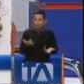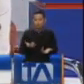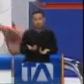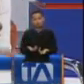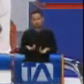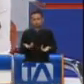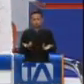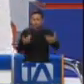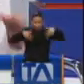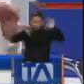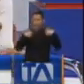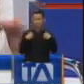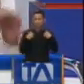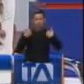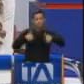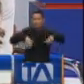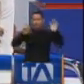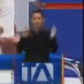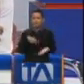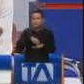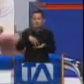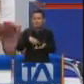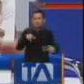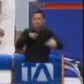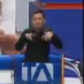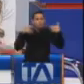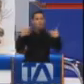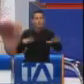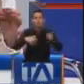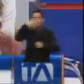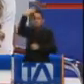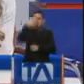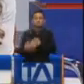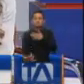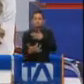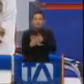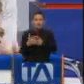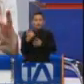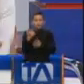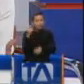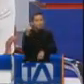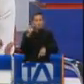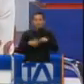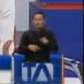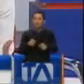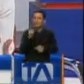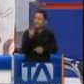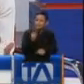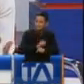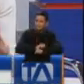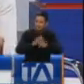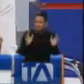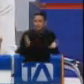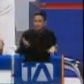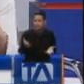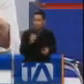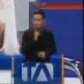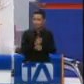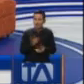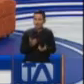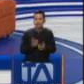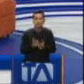como nos dé la gana, paradas donde nos dé la gana, nadie tiene derecho a tocarnos. Y eso tiene que estar claro, ¿no? Sí. Cuando